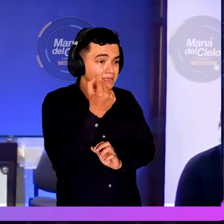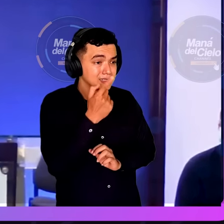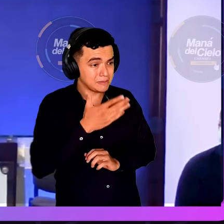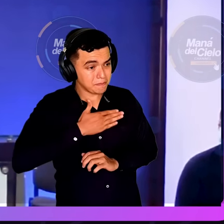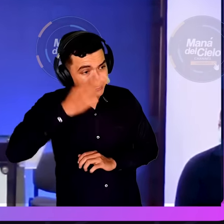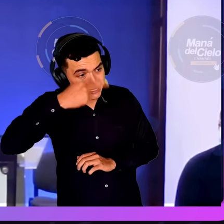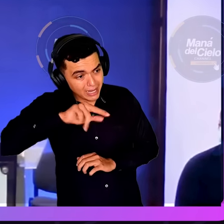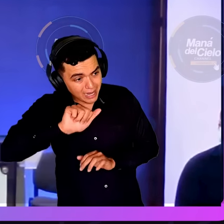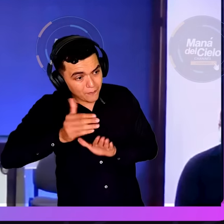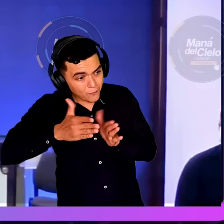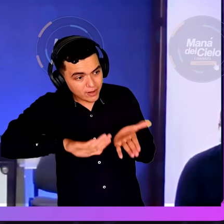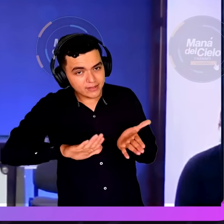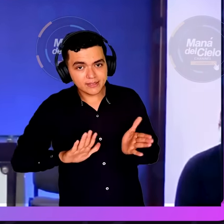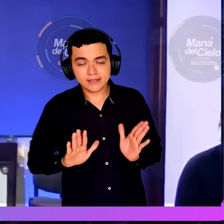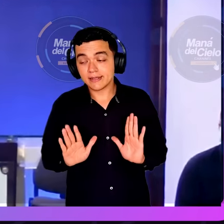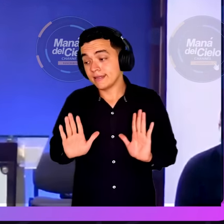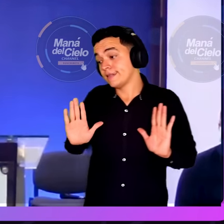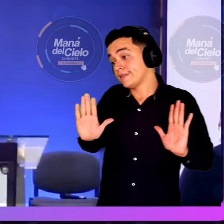orar, a orar, a orar.